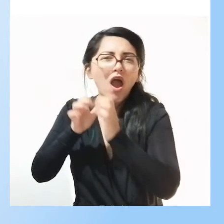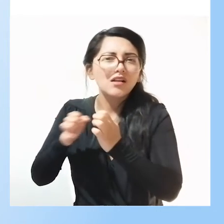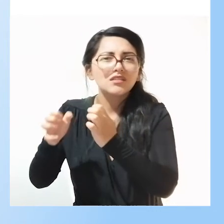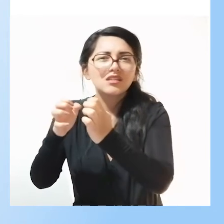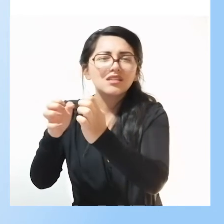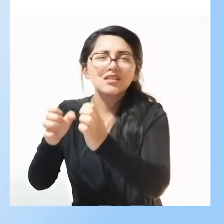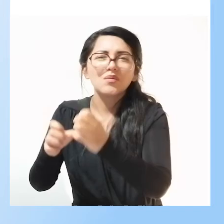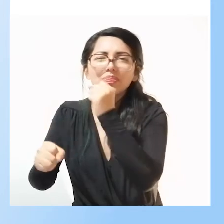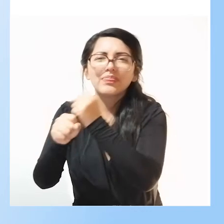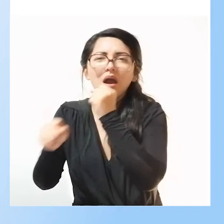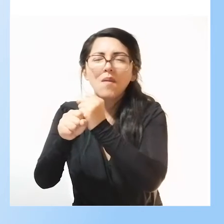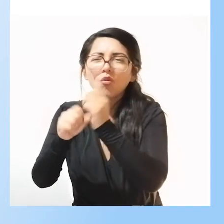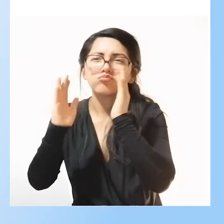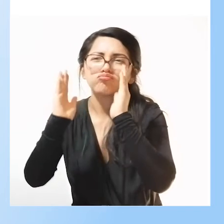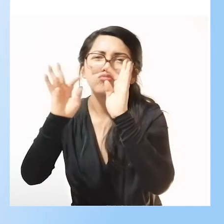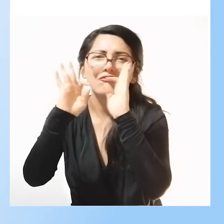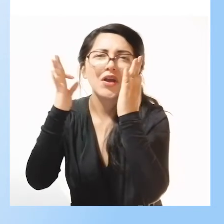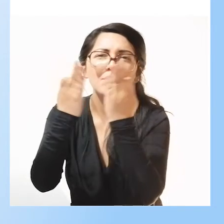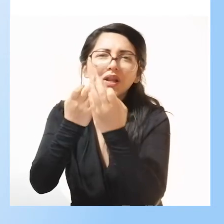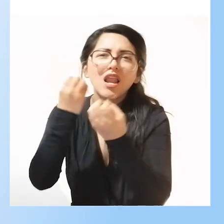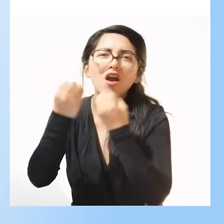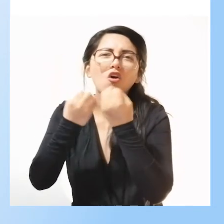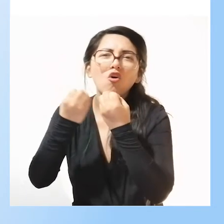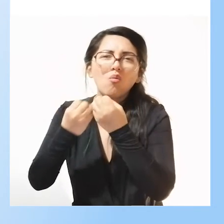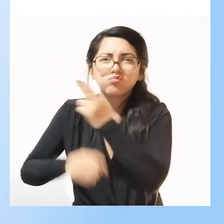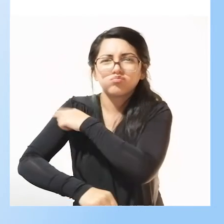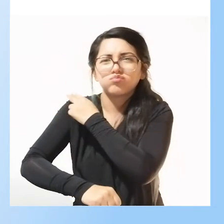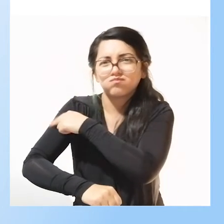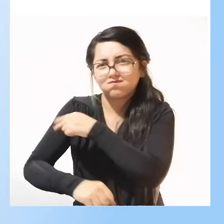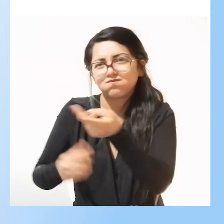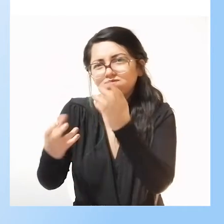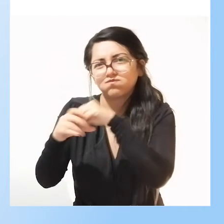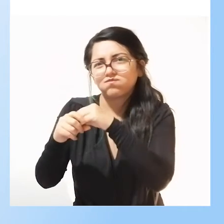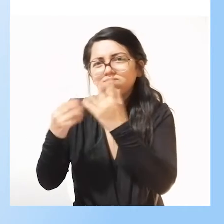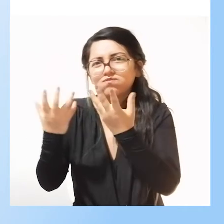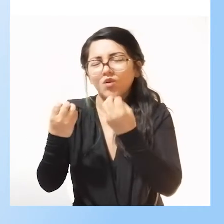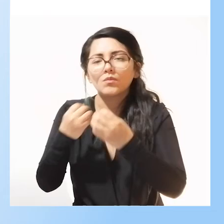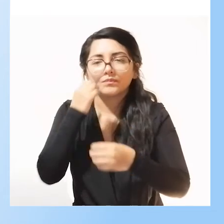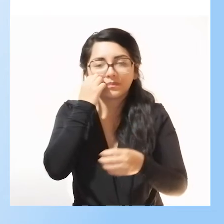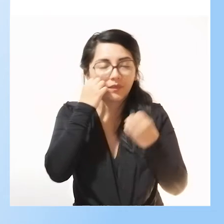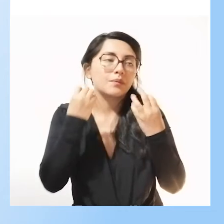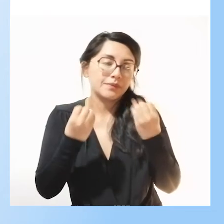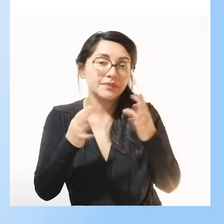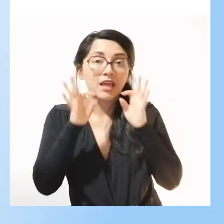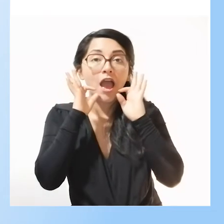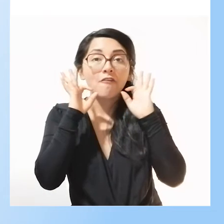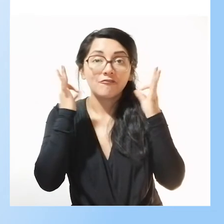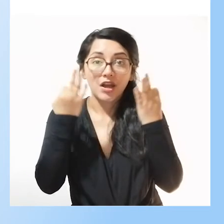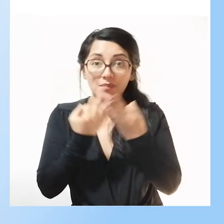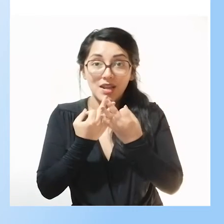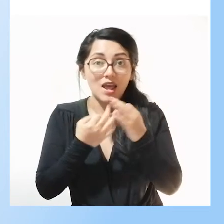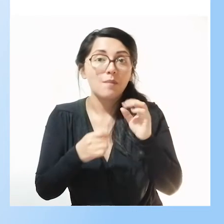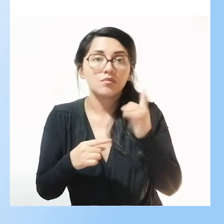centrado en las familias en el ámbito hospitalario. Sí. Bien, la familia tiene que estar